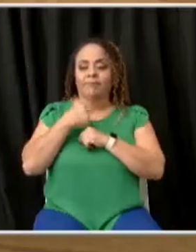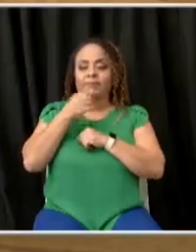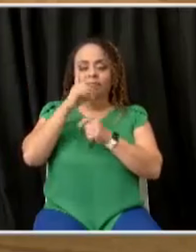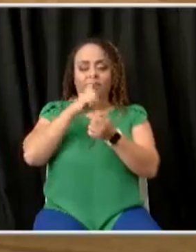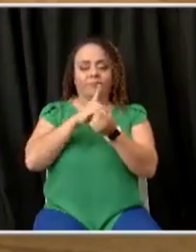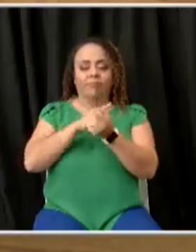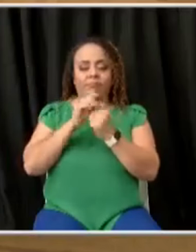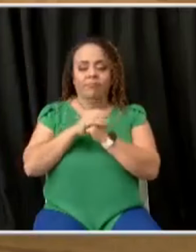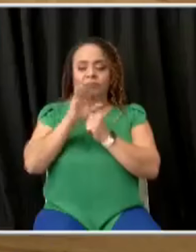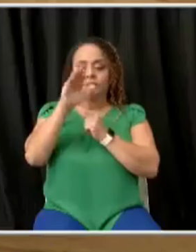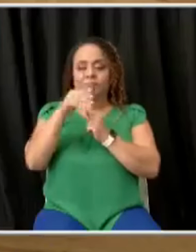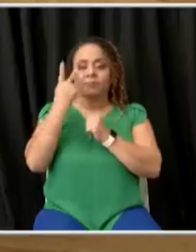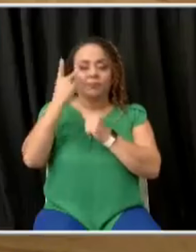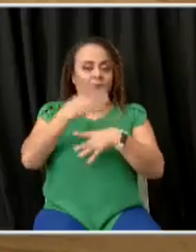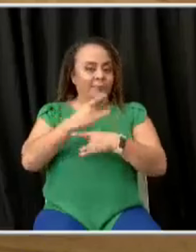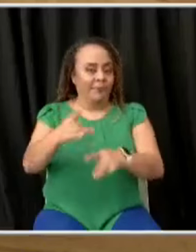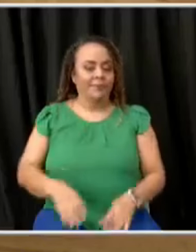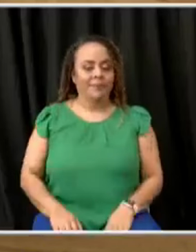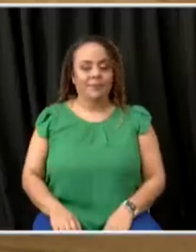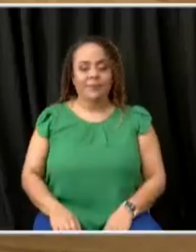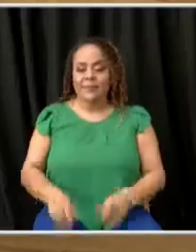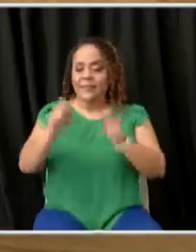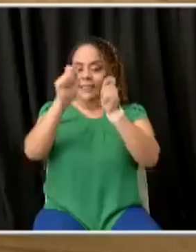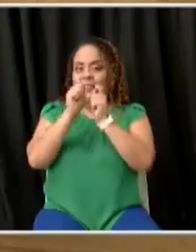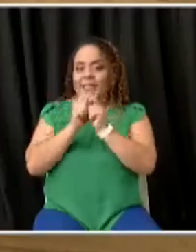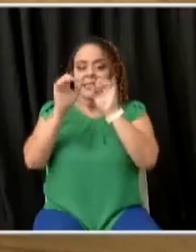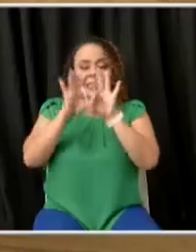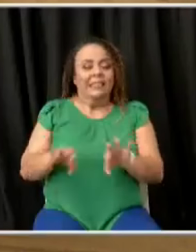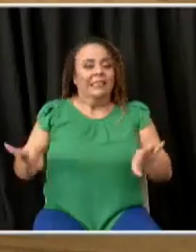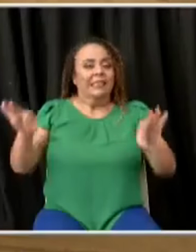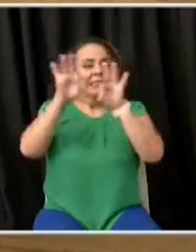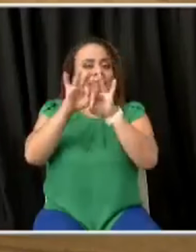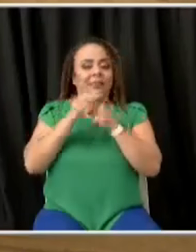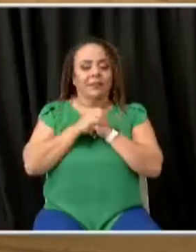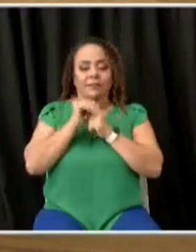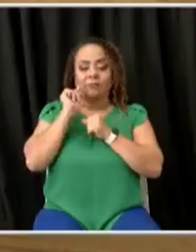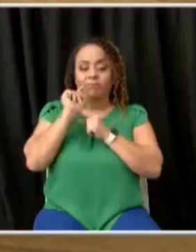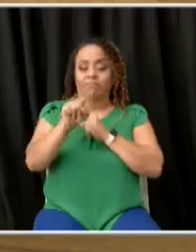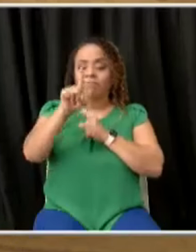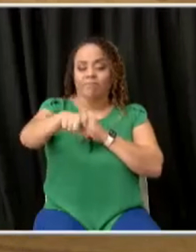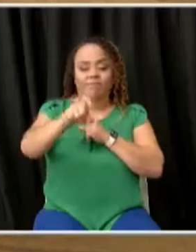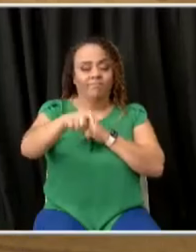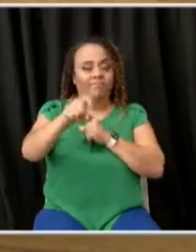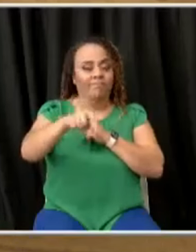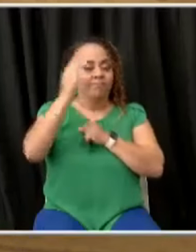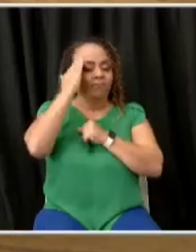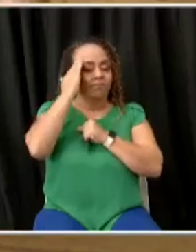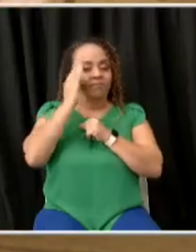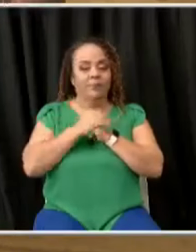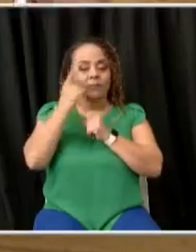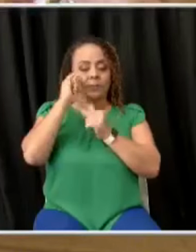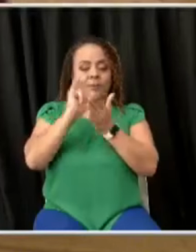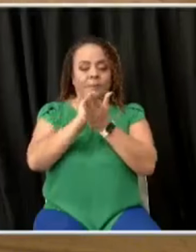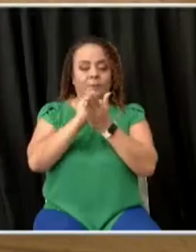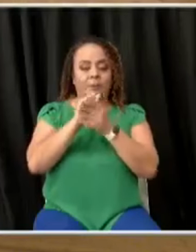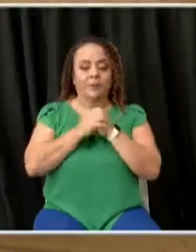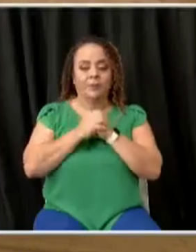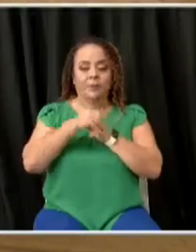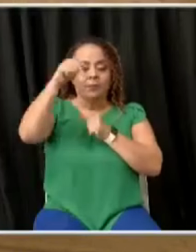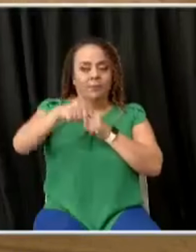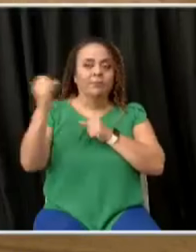qué interesante. Son detalles tan importantes que usted debe definitivamente de conocer. Por eso hoy